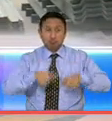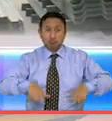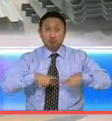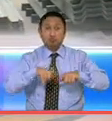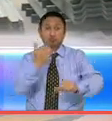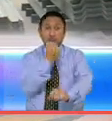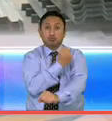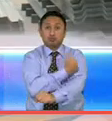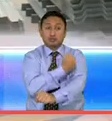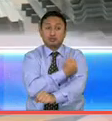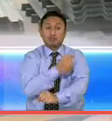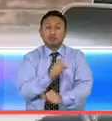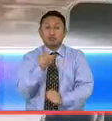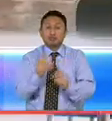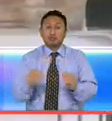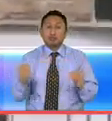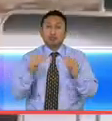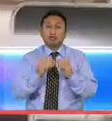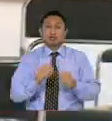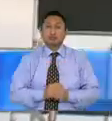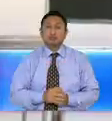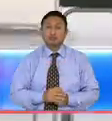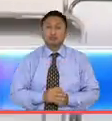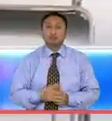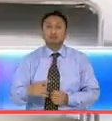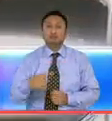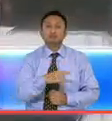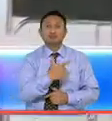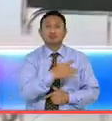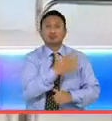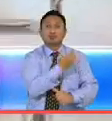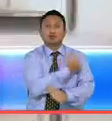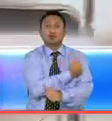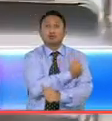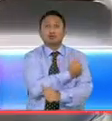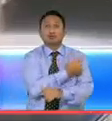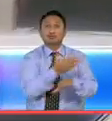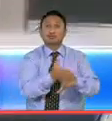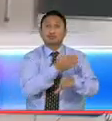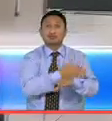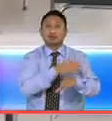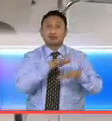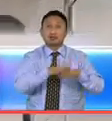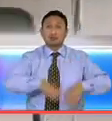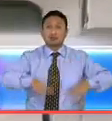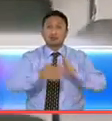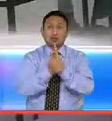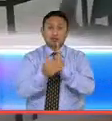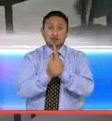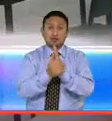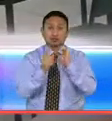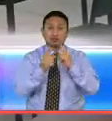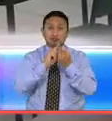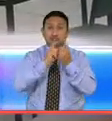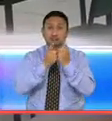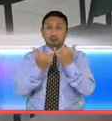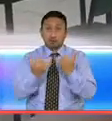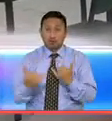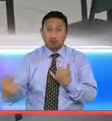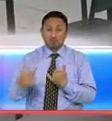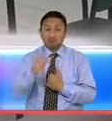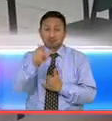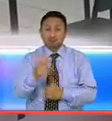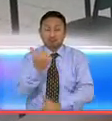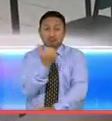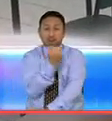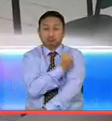vacunación y abarcar a más personas. Para la vacunación, varios espacios que funcionaban como salas de capacitaciones están adecuados para la aplicación